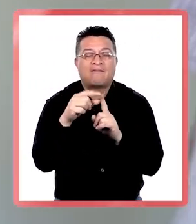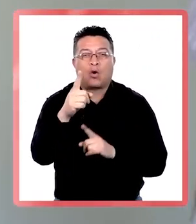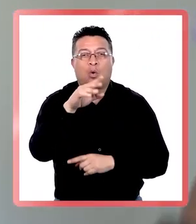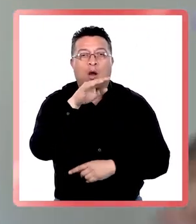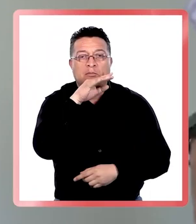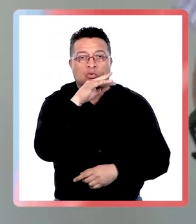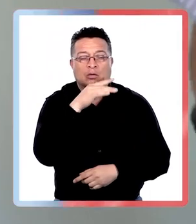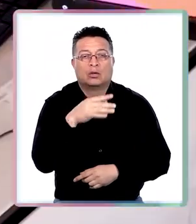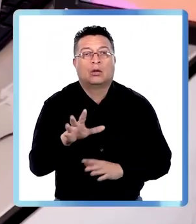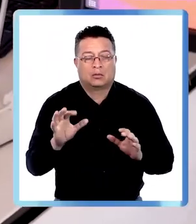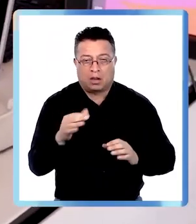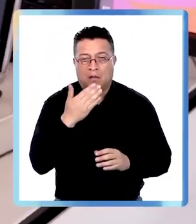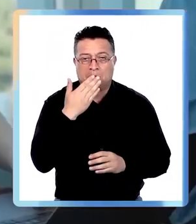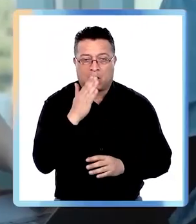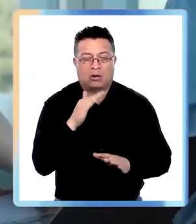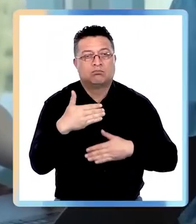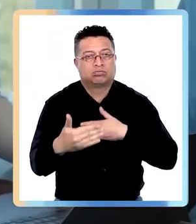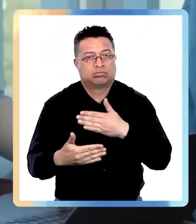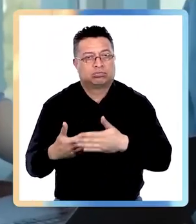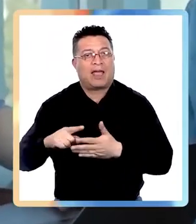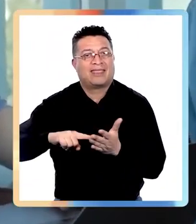una gran mejora tecnológica.